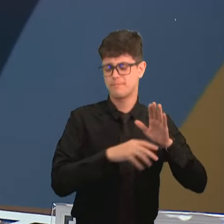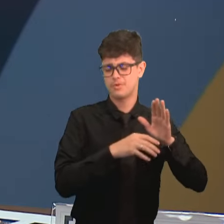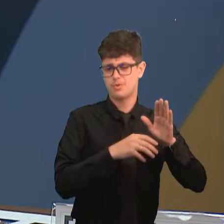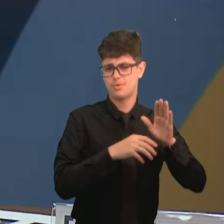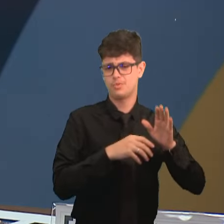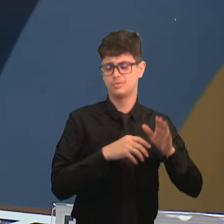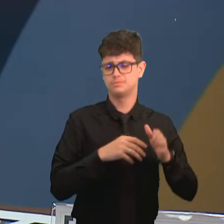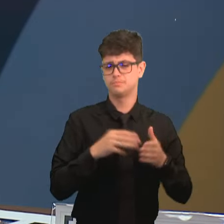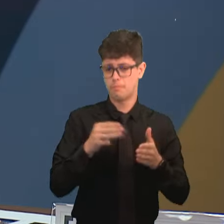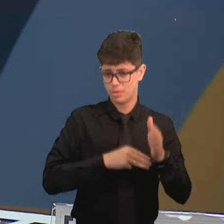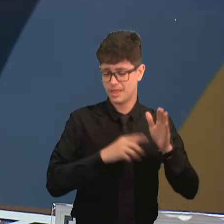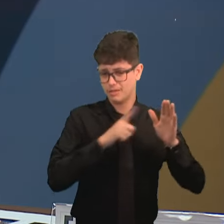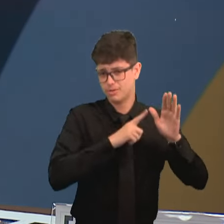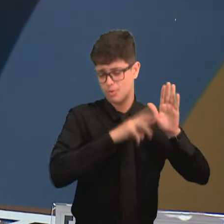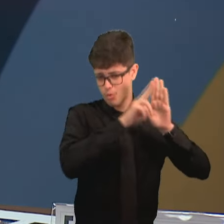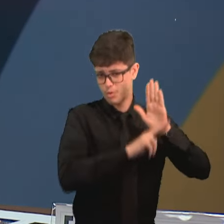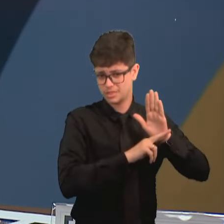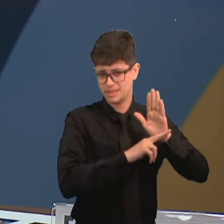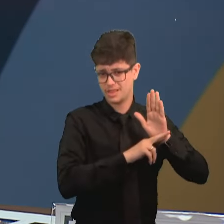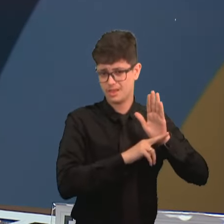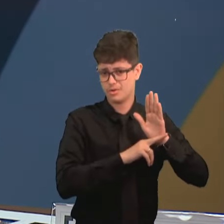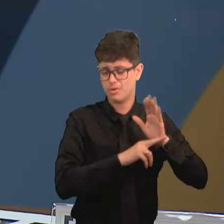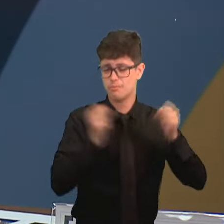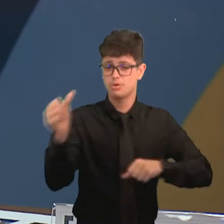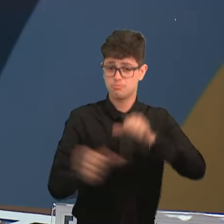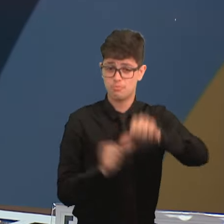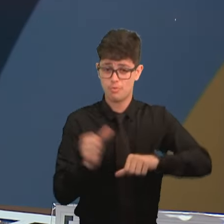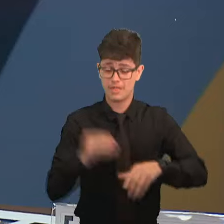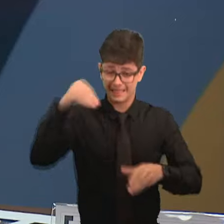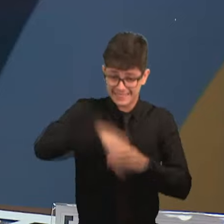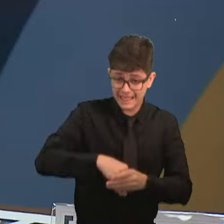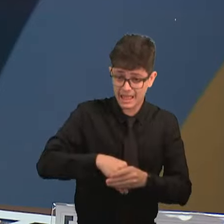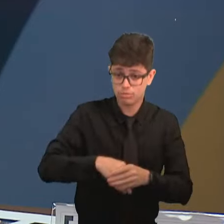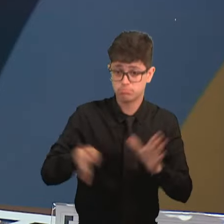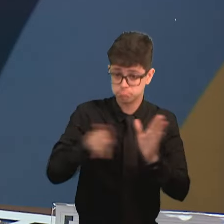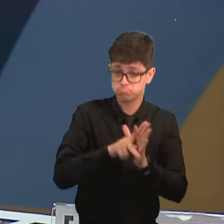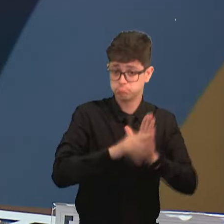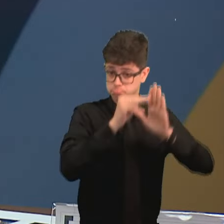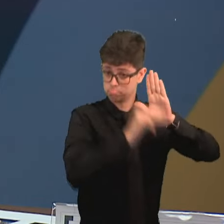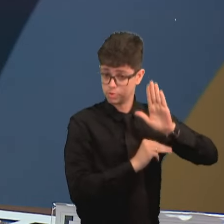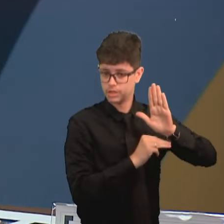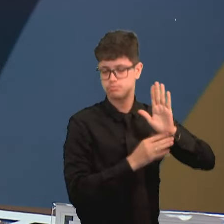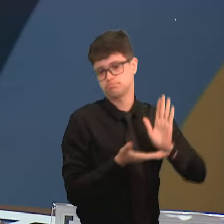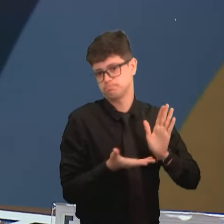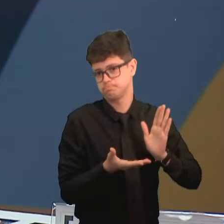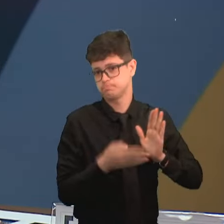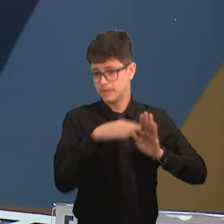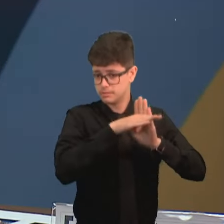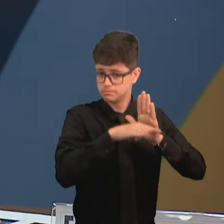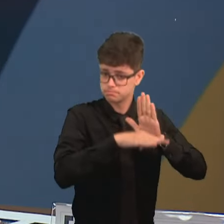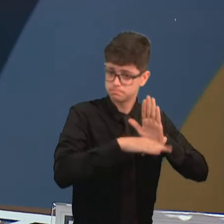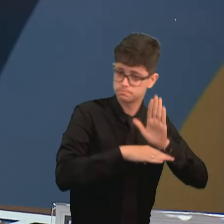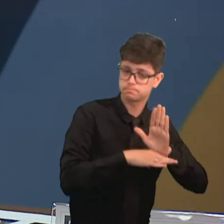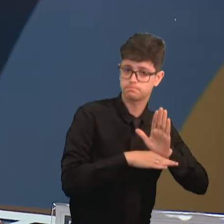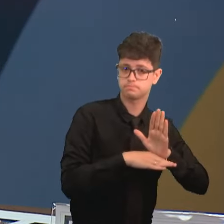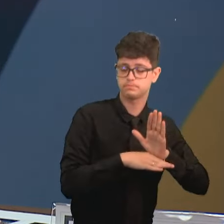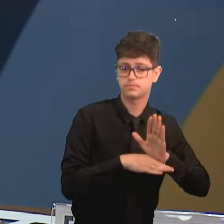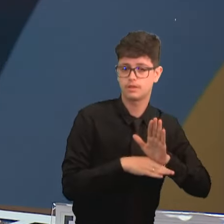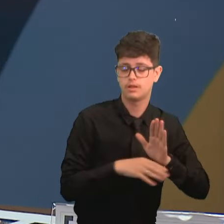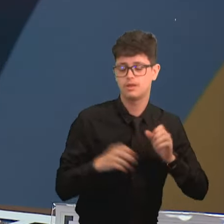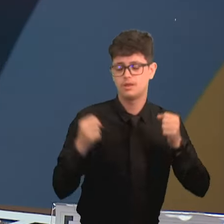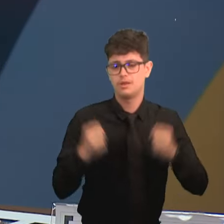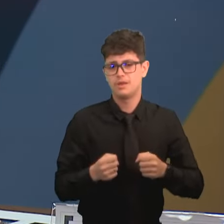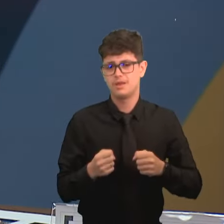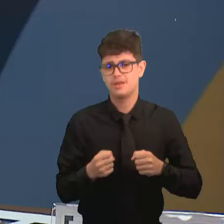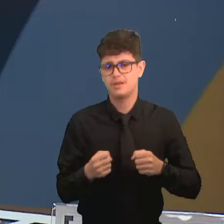pero todas esas decisiones son cuantificadas dentro de un modelo post capacitación. Y eso puede llevar a